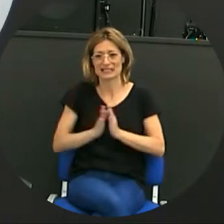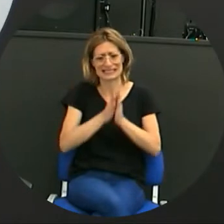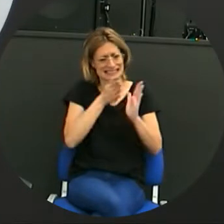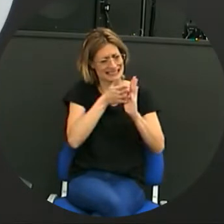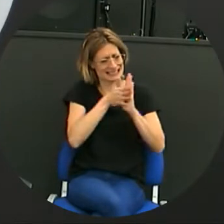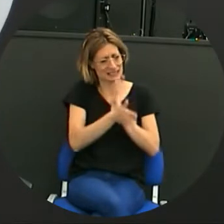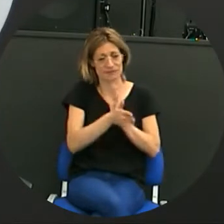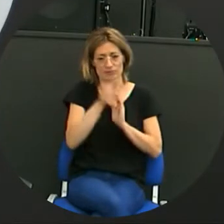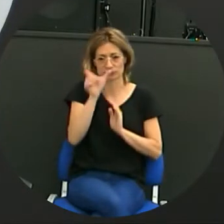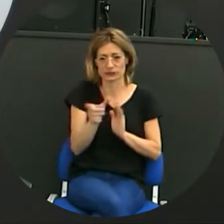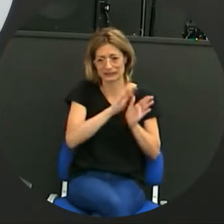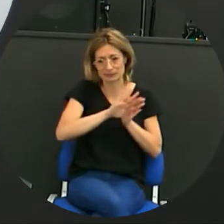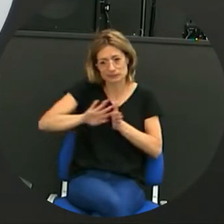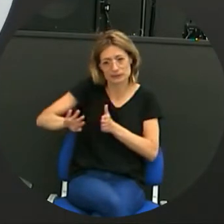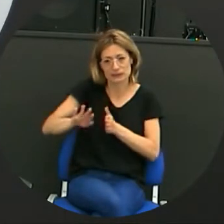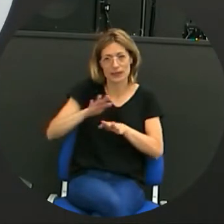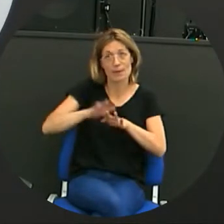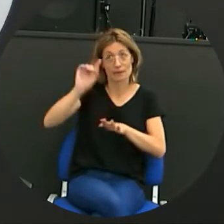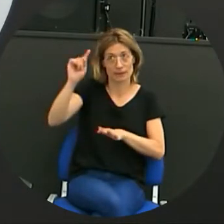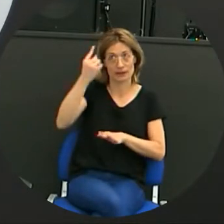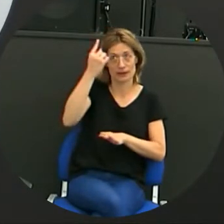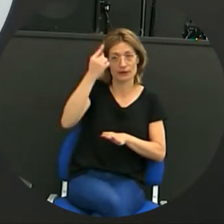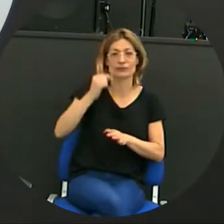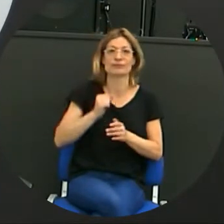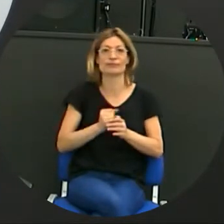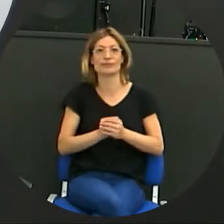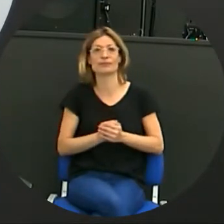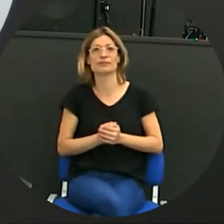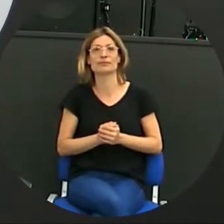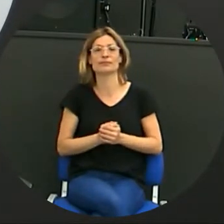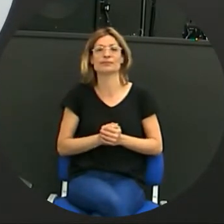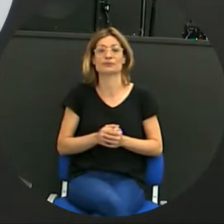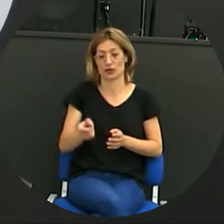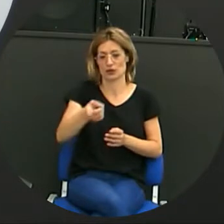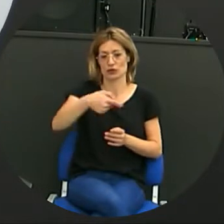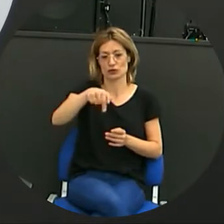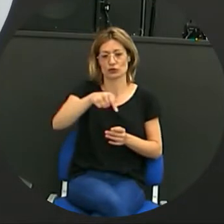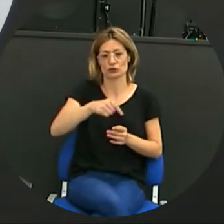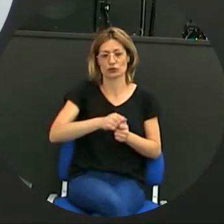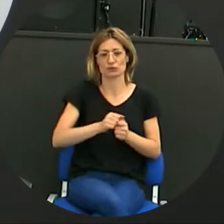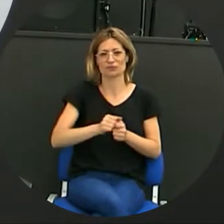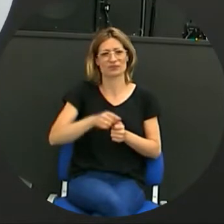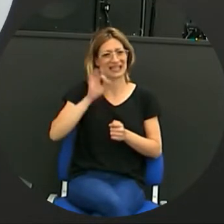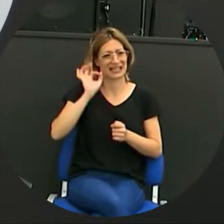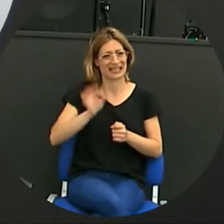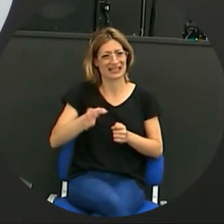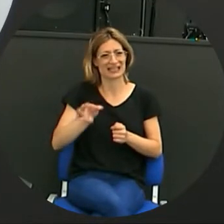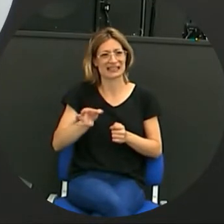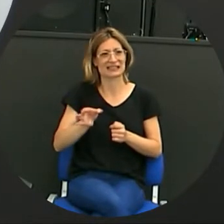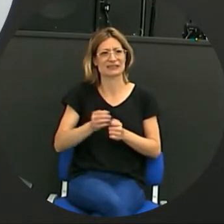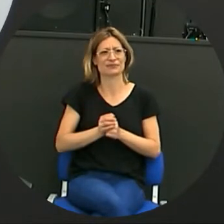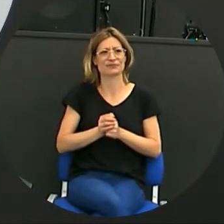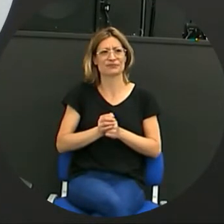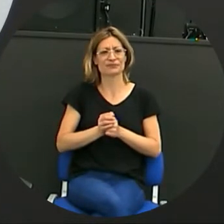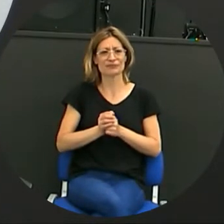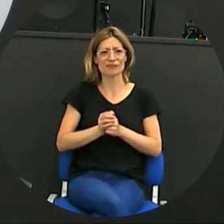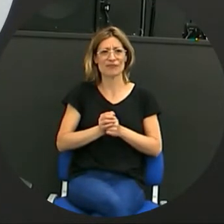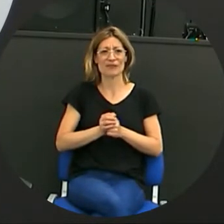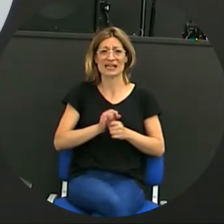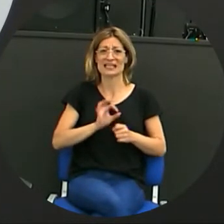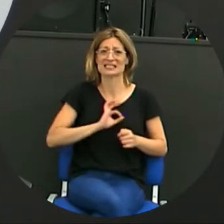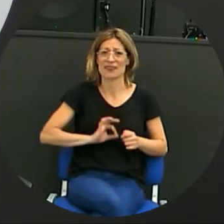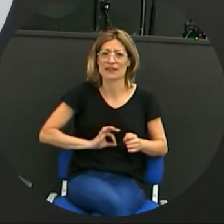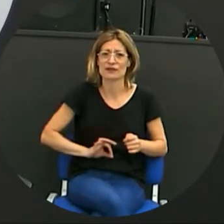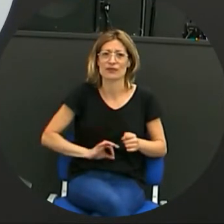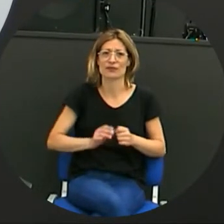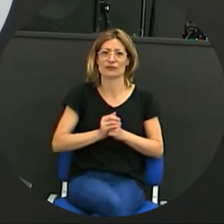para la gloria de Dios, como dice en 1 Pedro 2:9. Somos ese real sacerdocio, esa nación santa, ese pueblo que